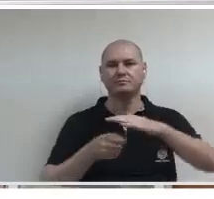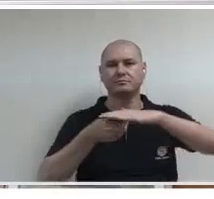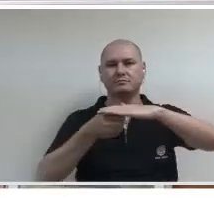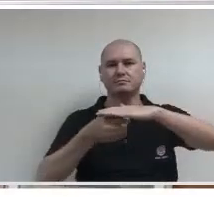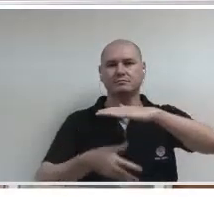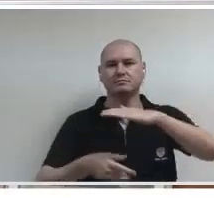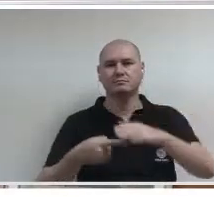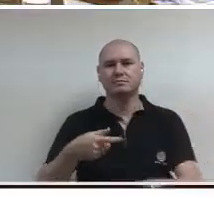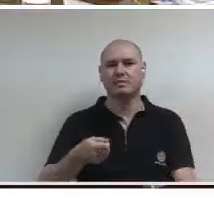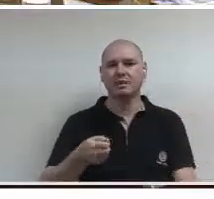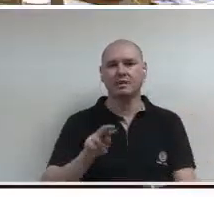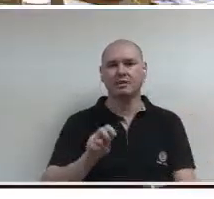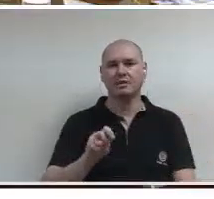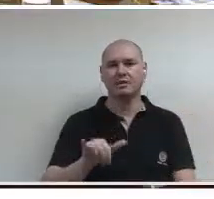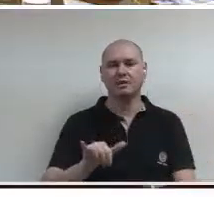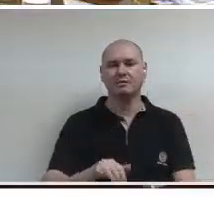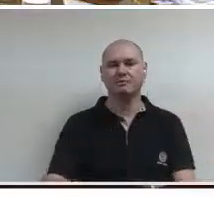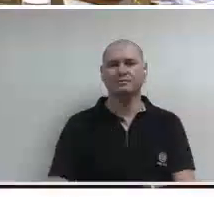presidente.